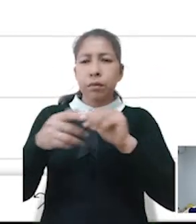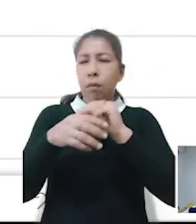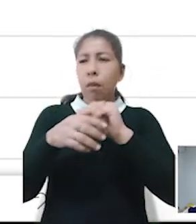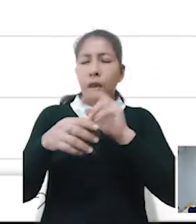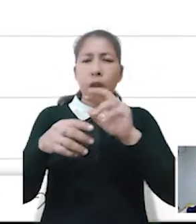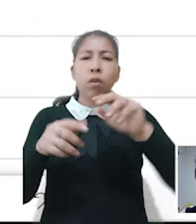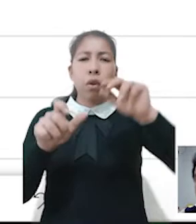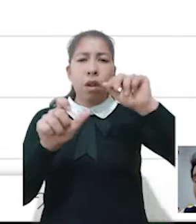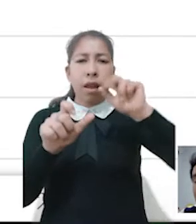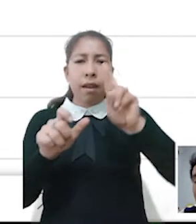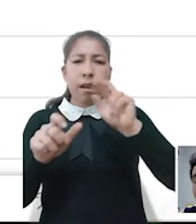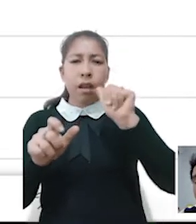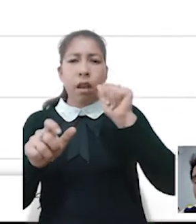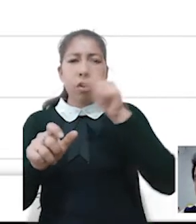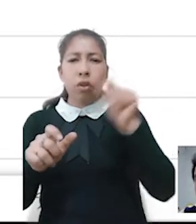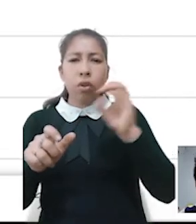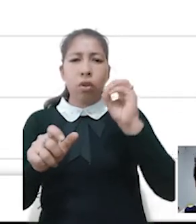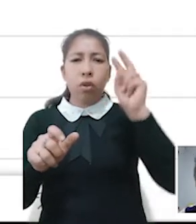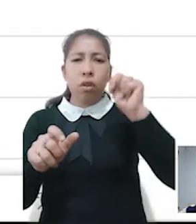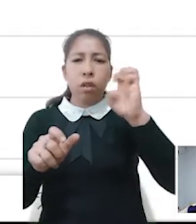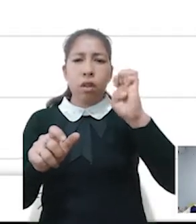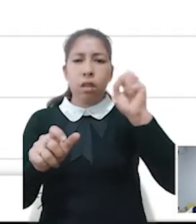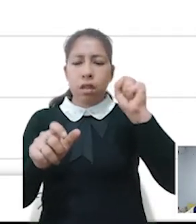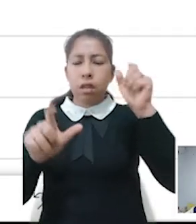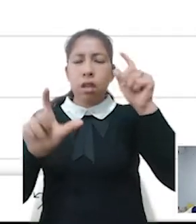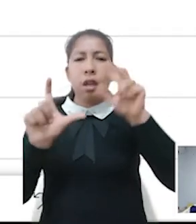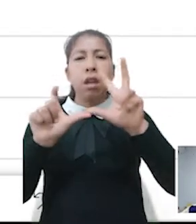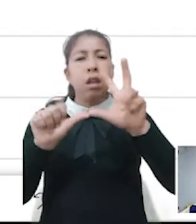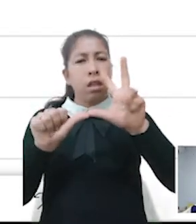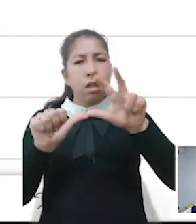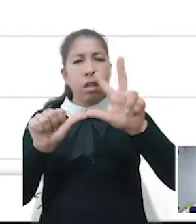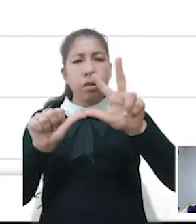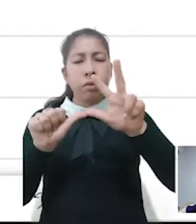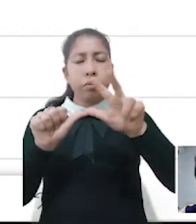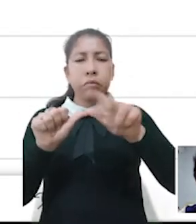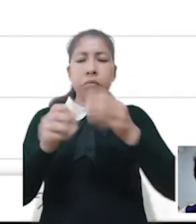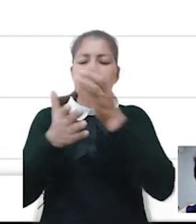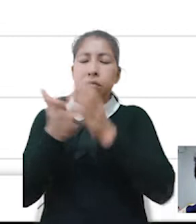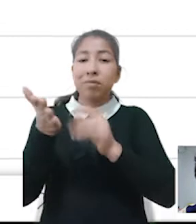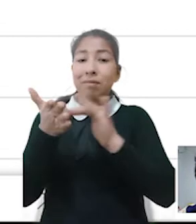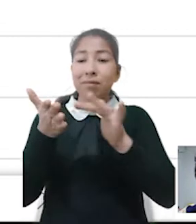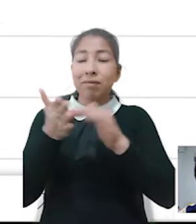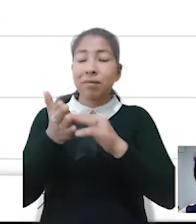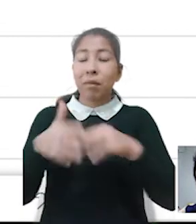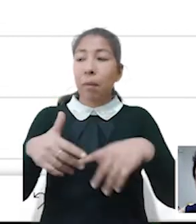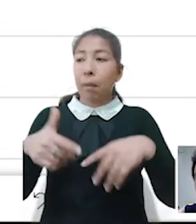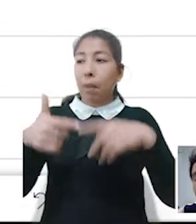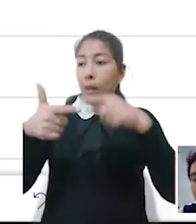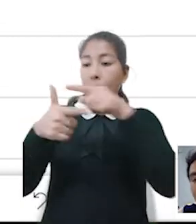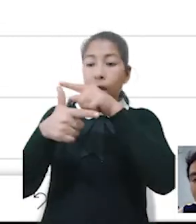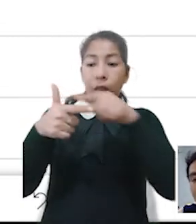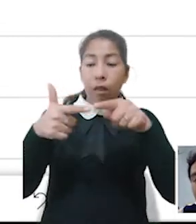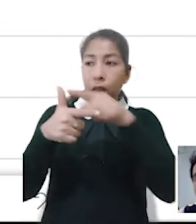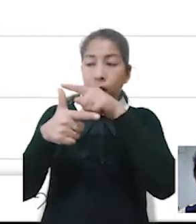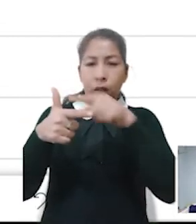las razones trigonométricas y nuestra calculadora. Vamos a iniciar con este triángulo que nos ofrece como datos